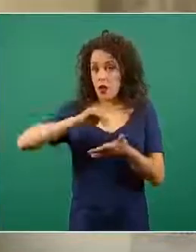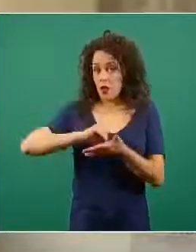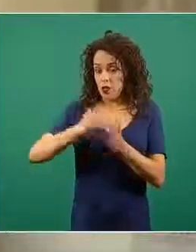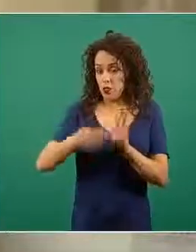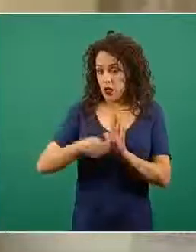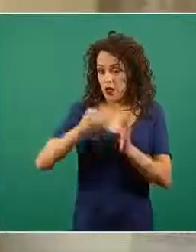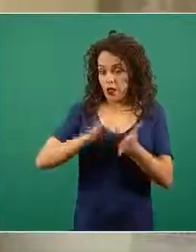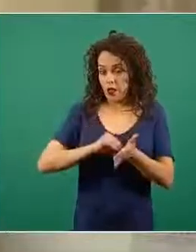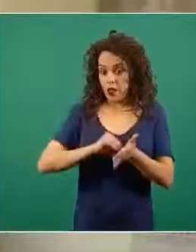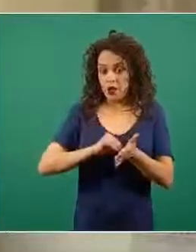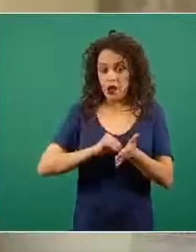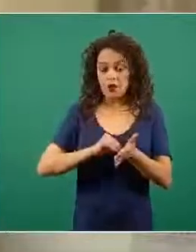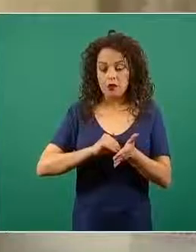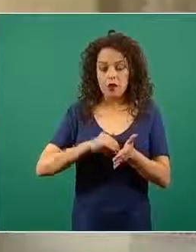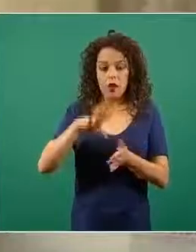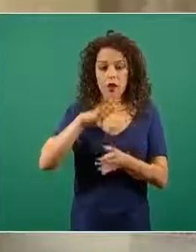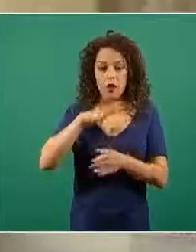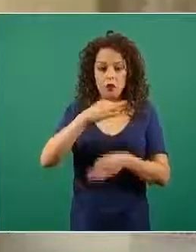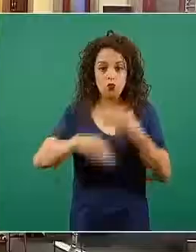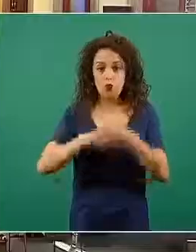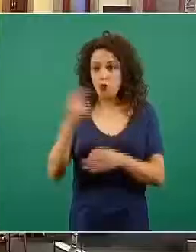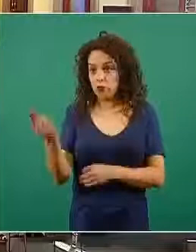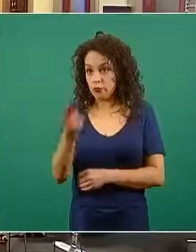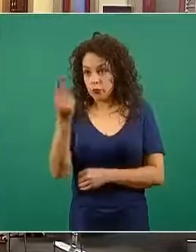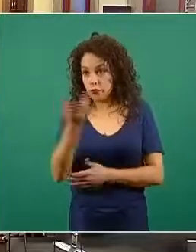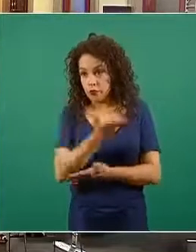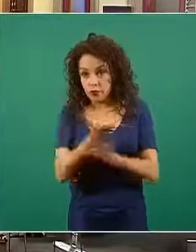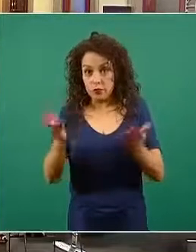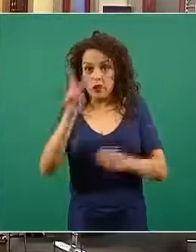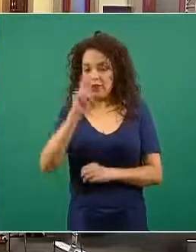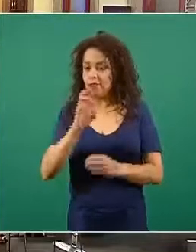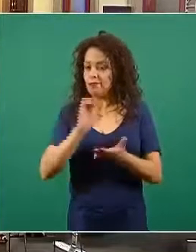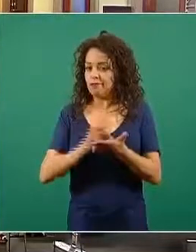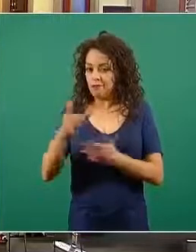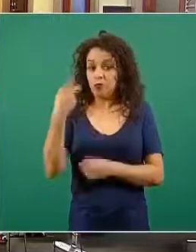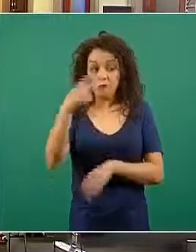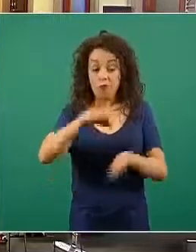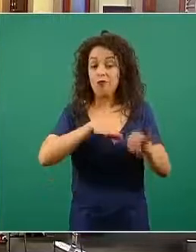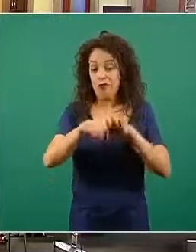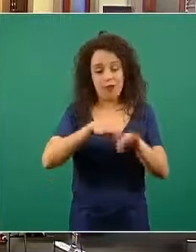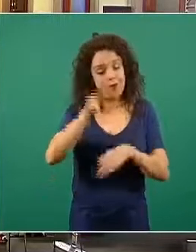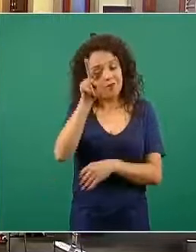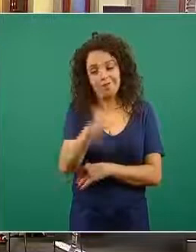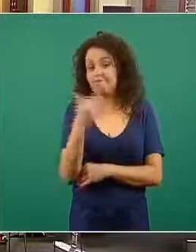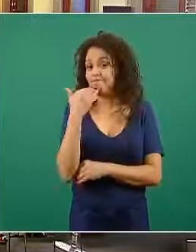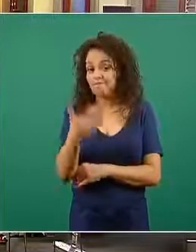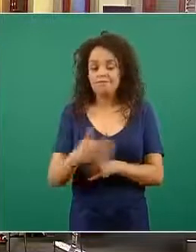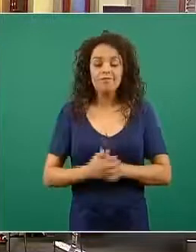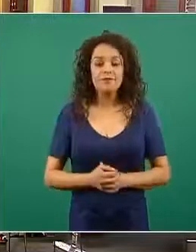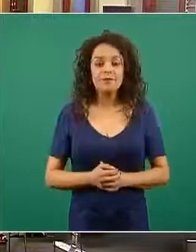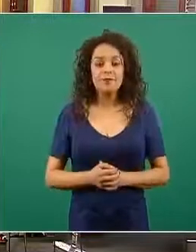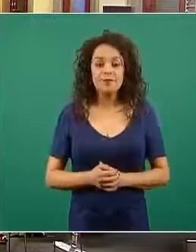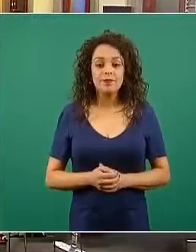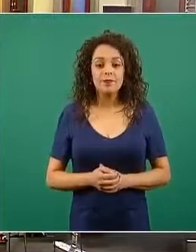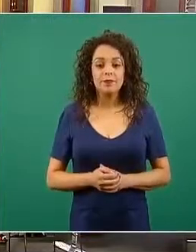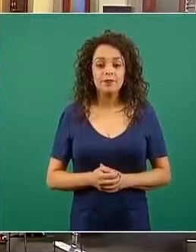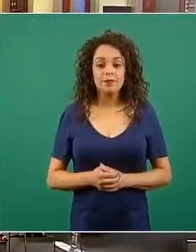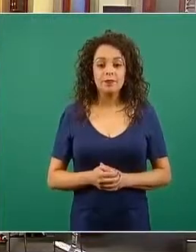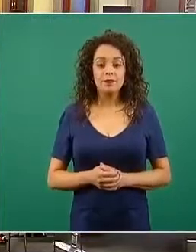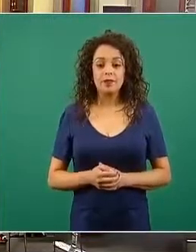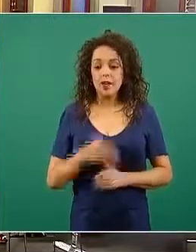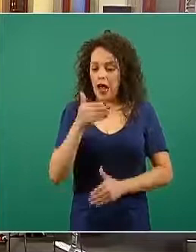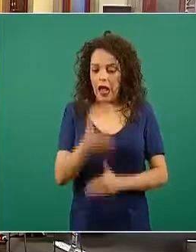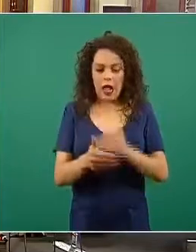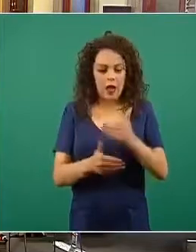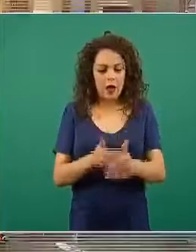puedan manejar todos ustedes, los cuales también les agradezco muchísimo su trabajo, son gracias, todos los avances que se